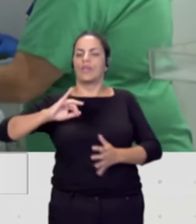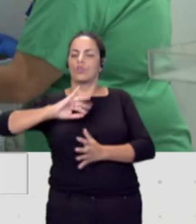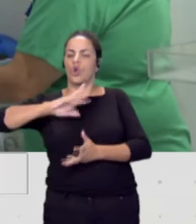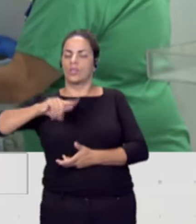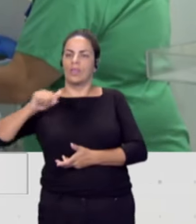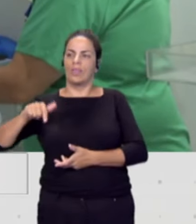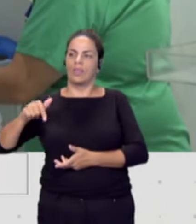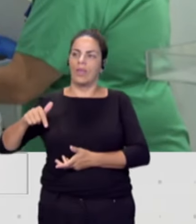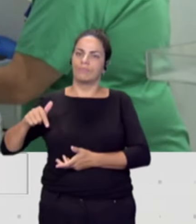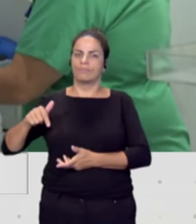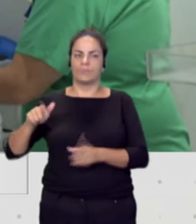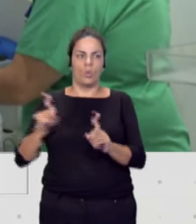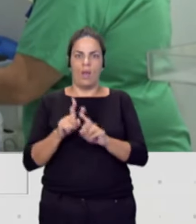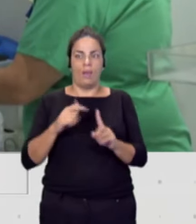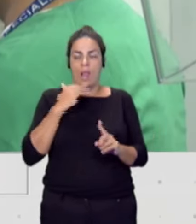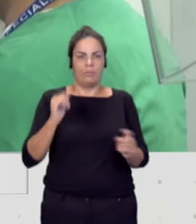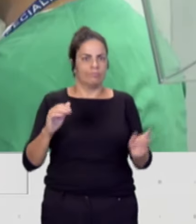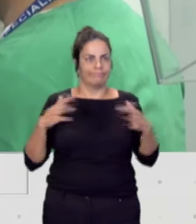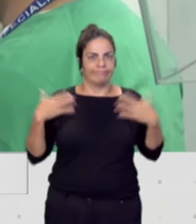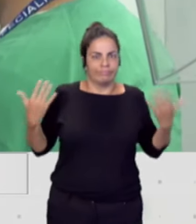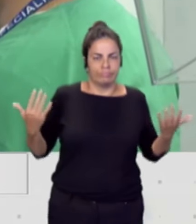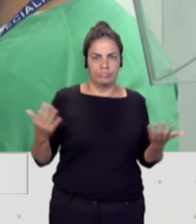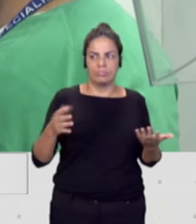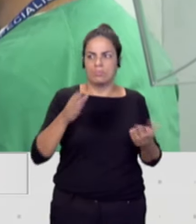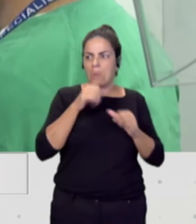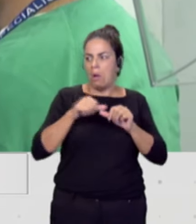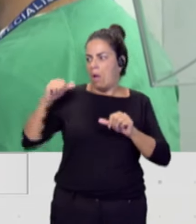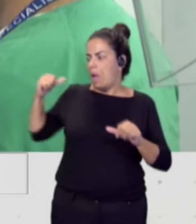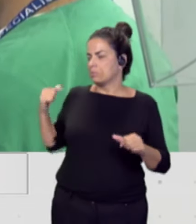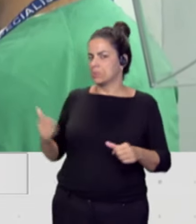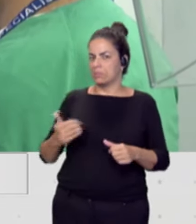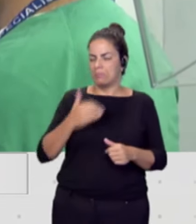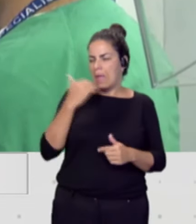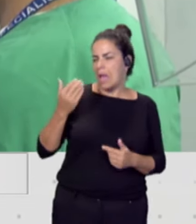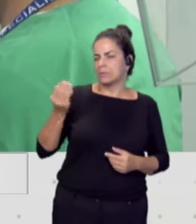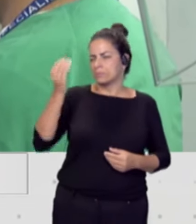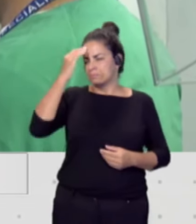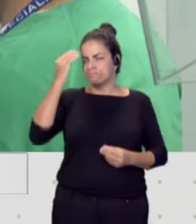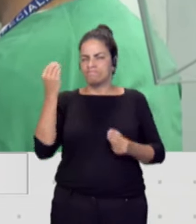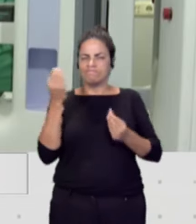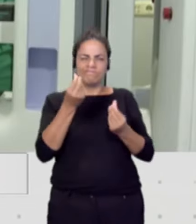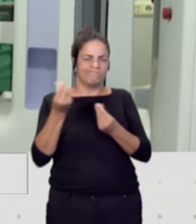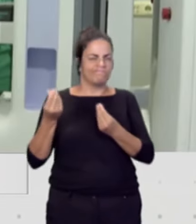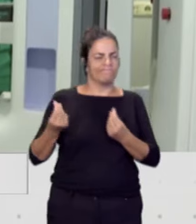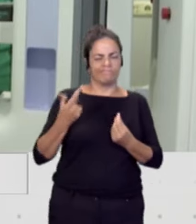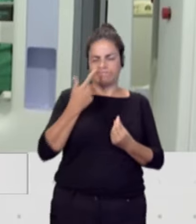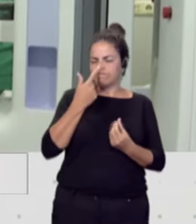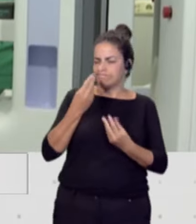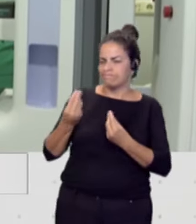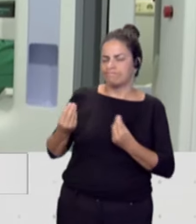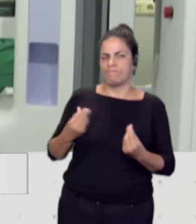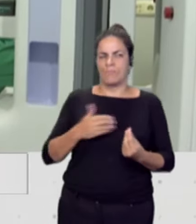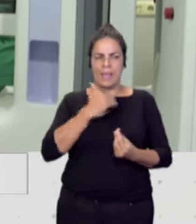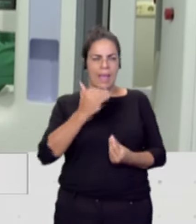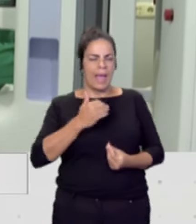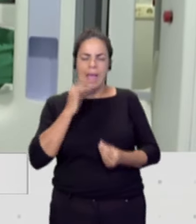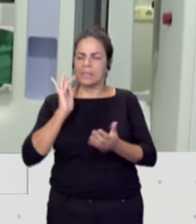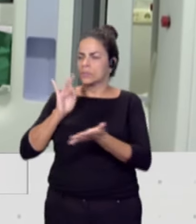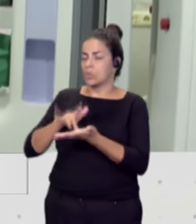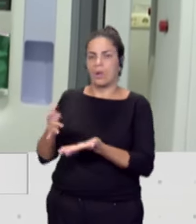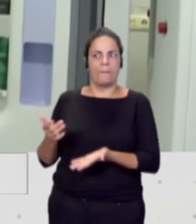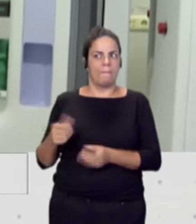pues como una sorpresa, ¿no? No habían visto ningún indicador que les hiciera pensar que pudiera pasar algo así.